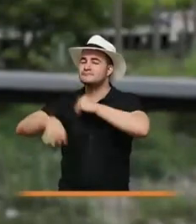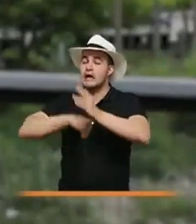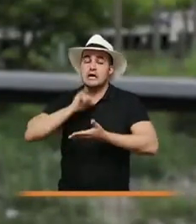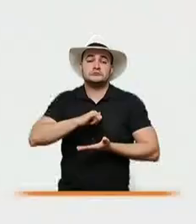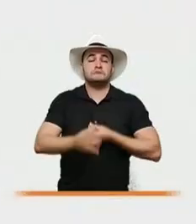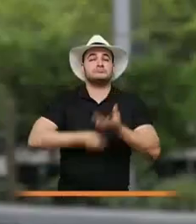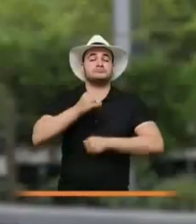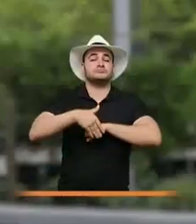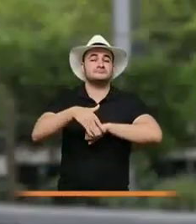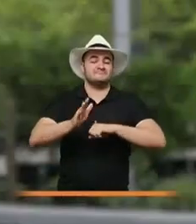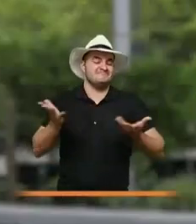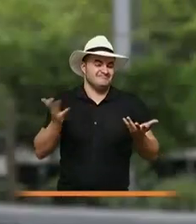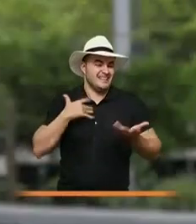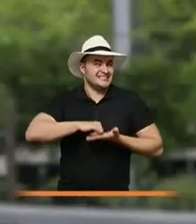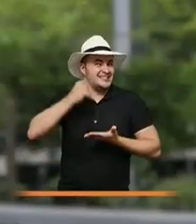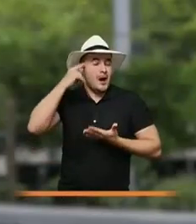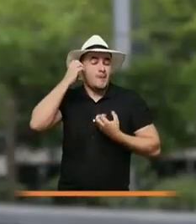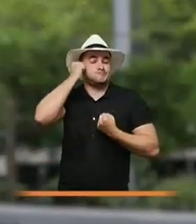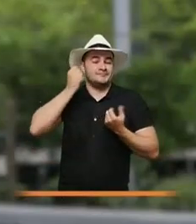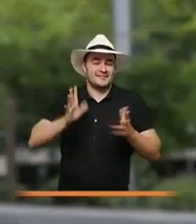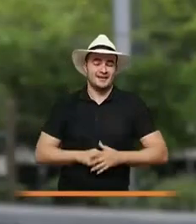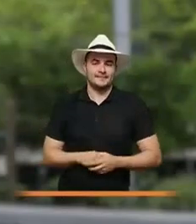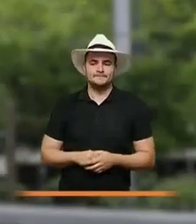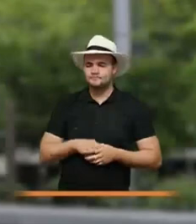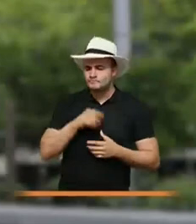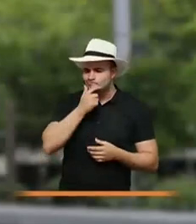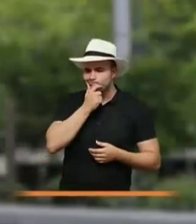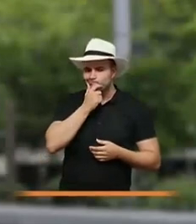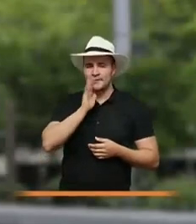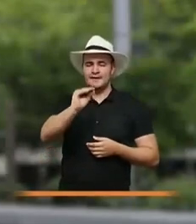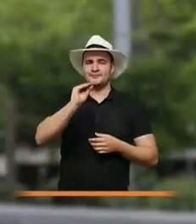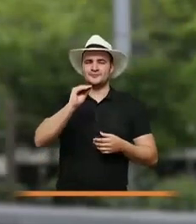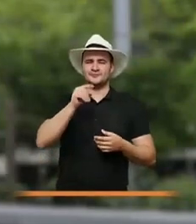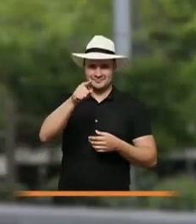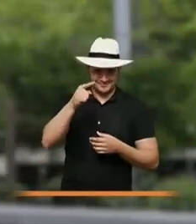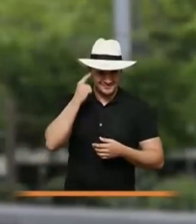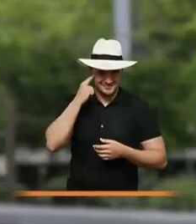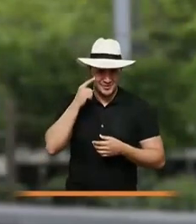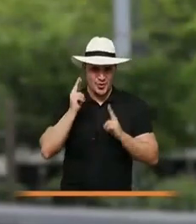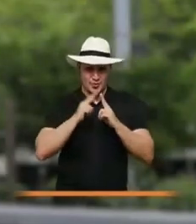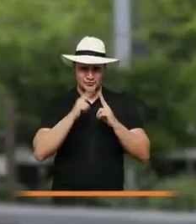eso es la ponzoña y yo creo que no te gustaría conocerla